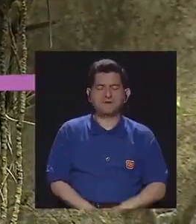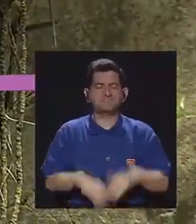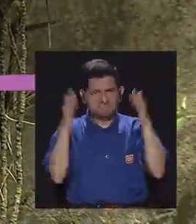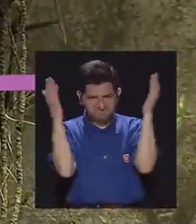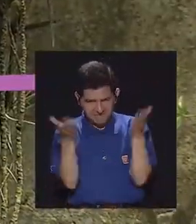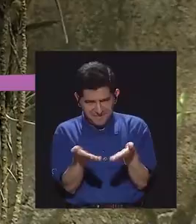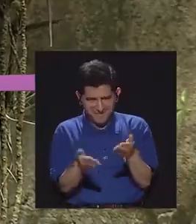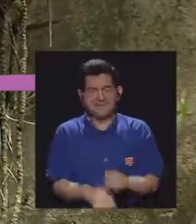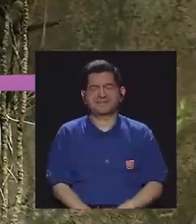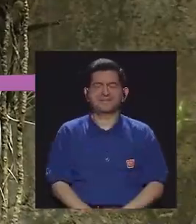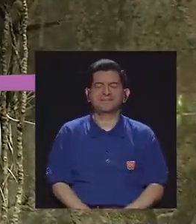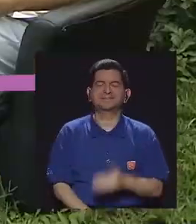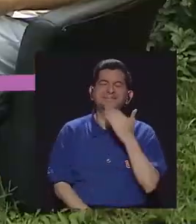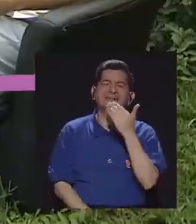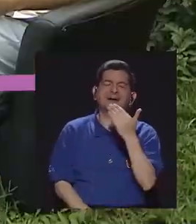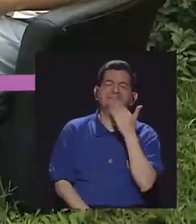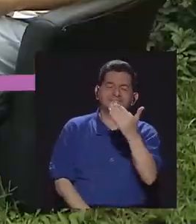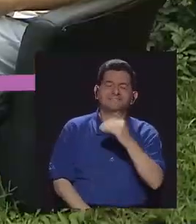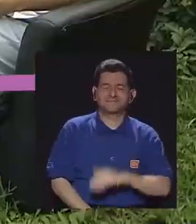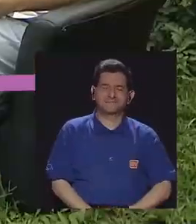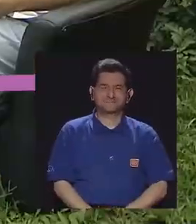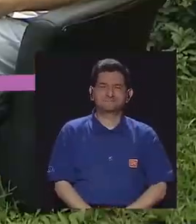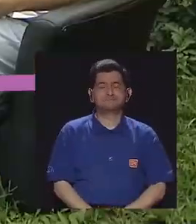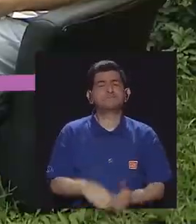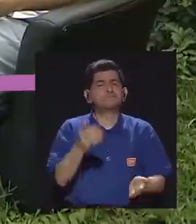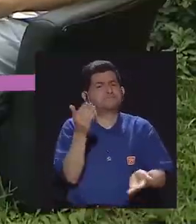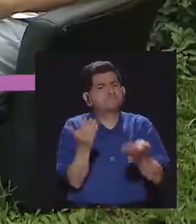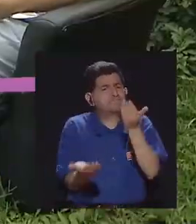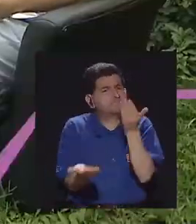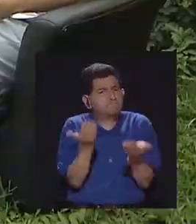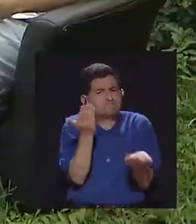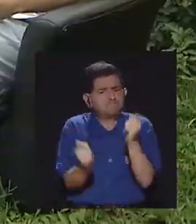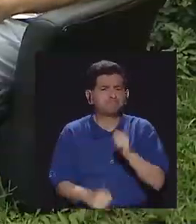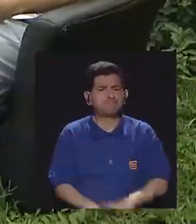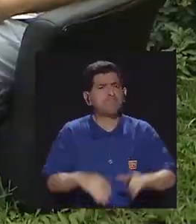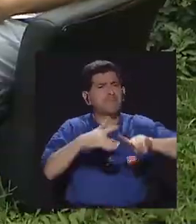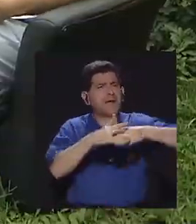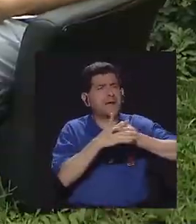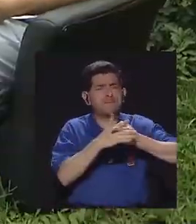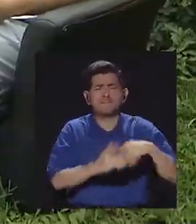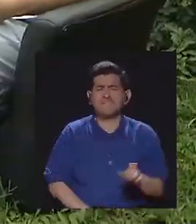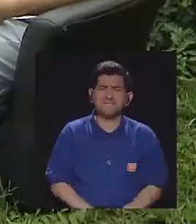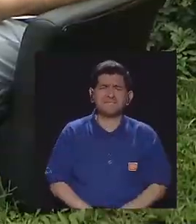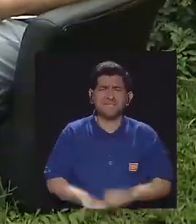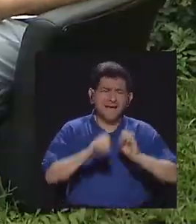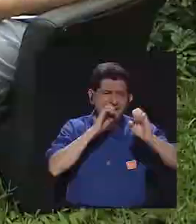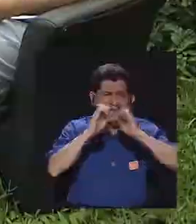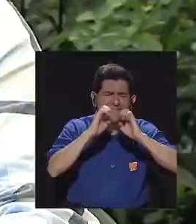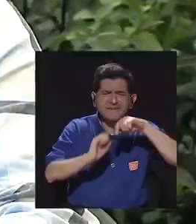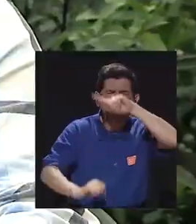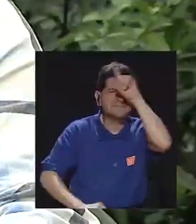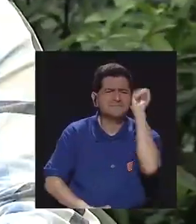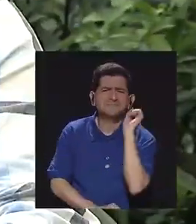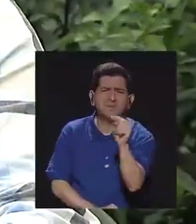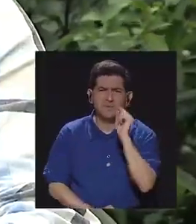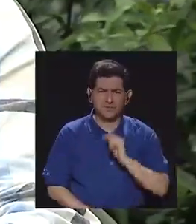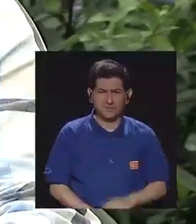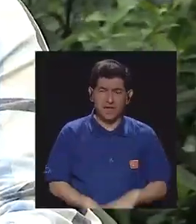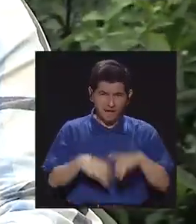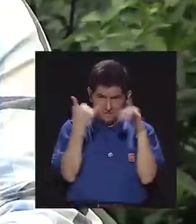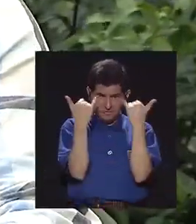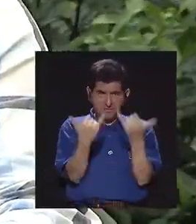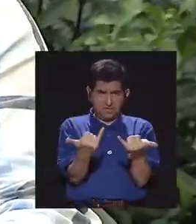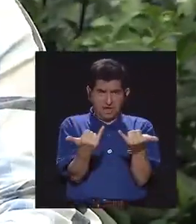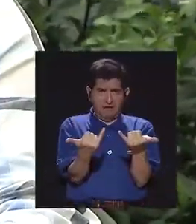Jacqueline. Gracias. Tal vez, bueno, comenzar la entrevista preguntándole desde ya